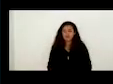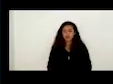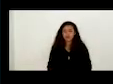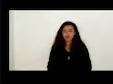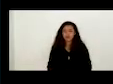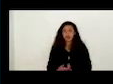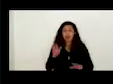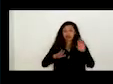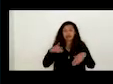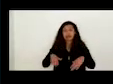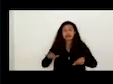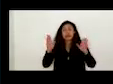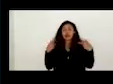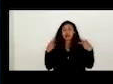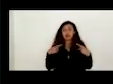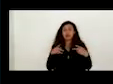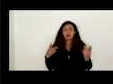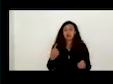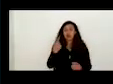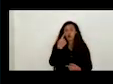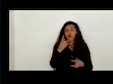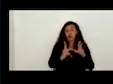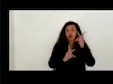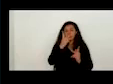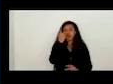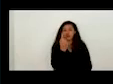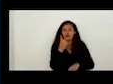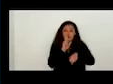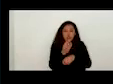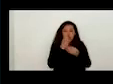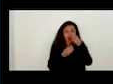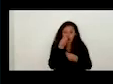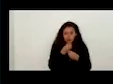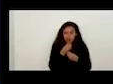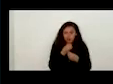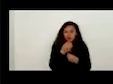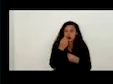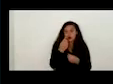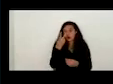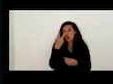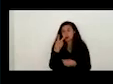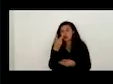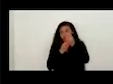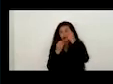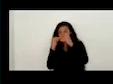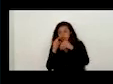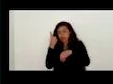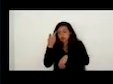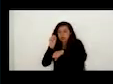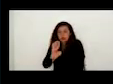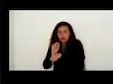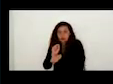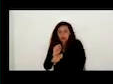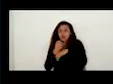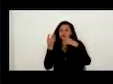hay personas que van comiendo una verdura al día y a veces una o dos frutas a la semana. Entonces aquí lo